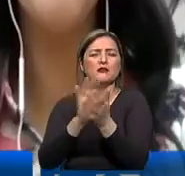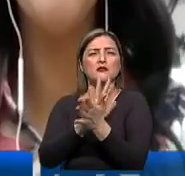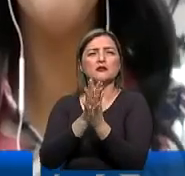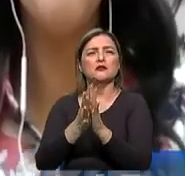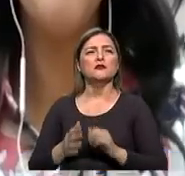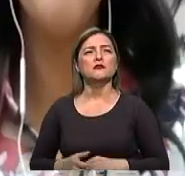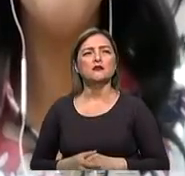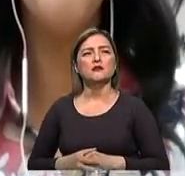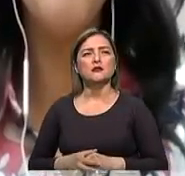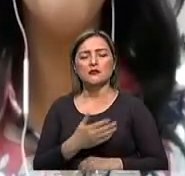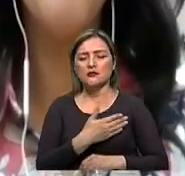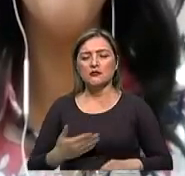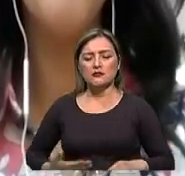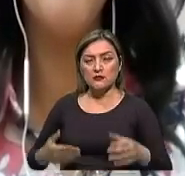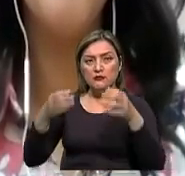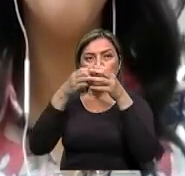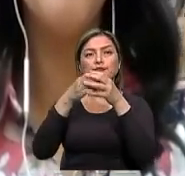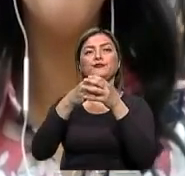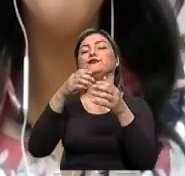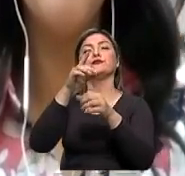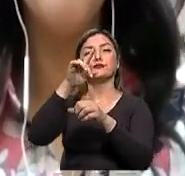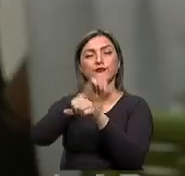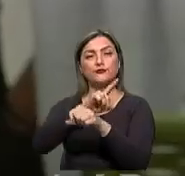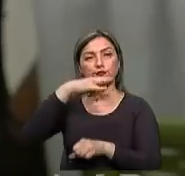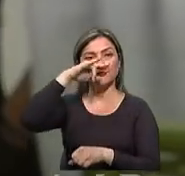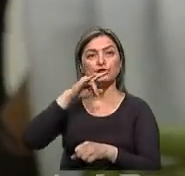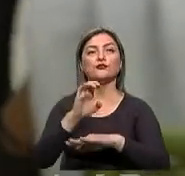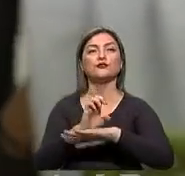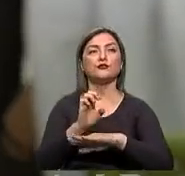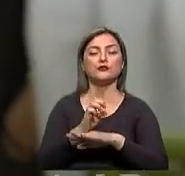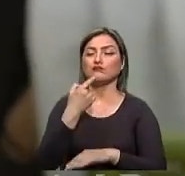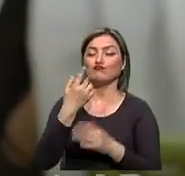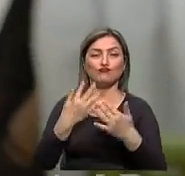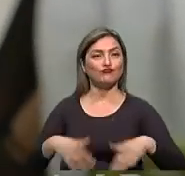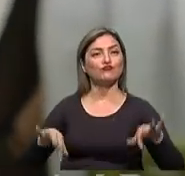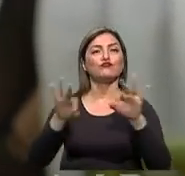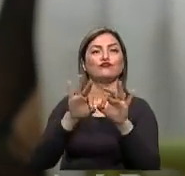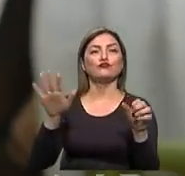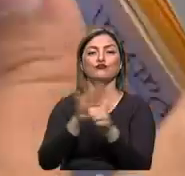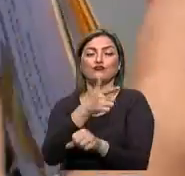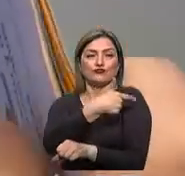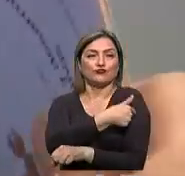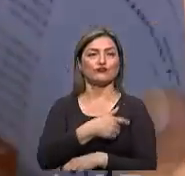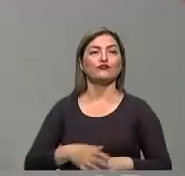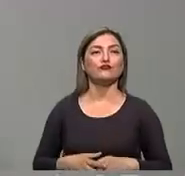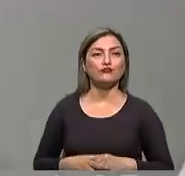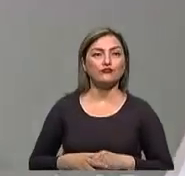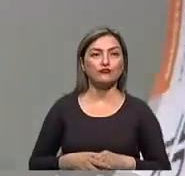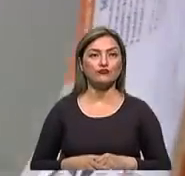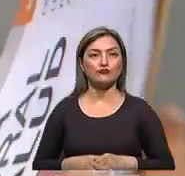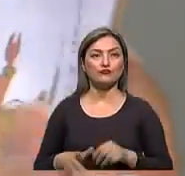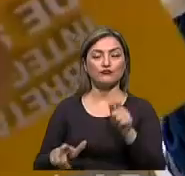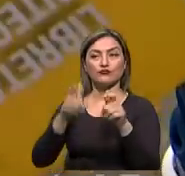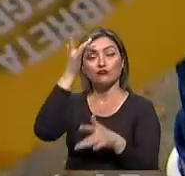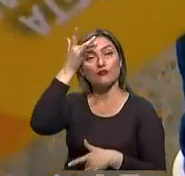hace décadas. Fernando Aguinaga, presidente de la Asociación de Pediatría de Ecuador, insiste en la importancia de completar el esquema y es que asegura que muchas